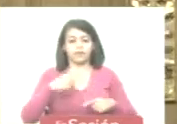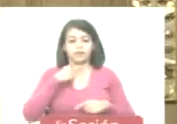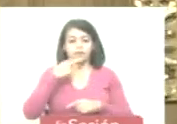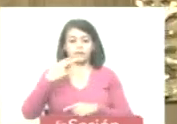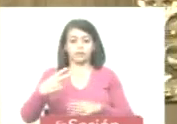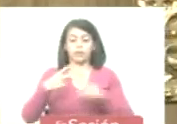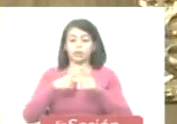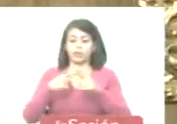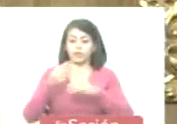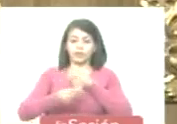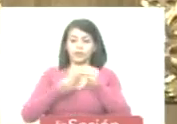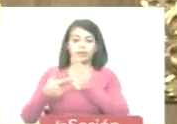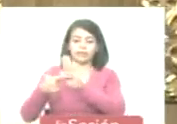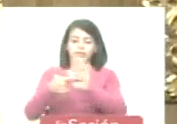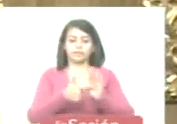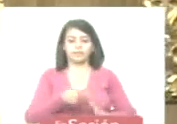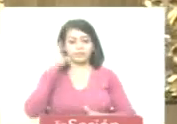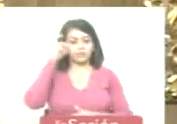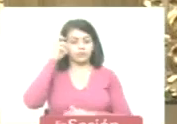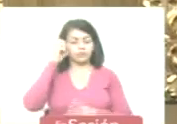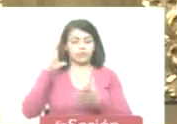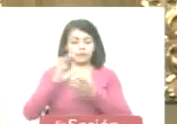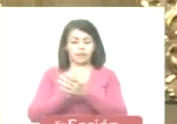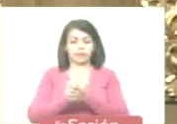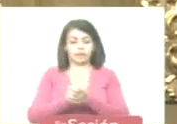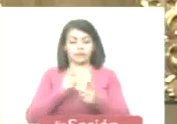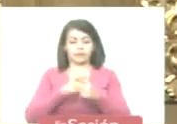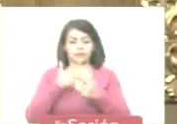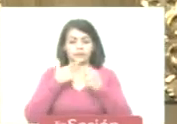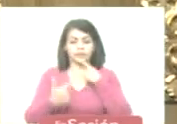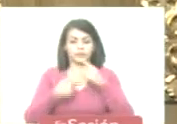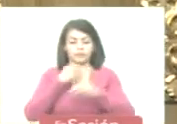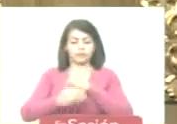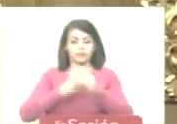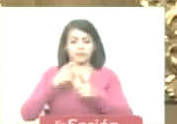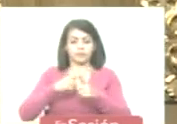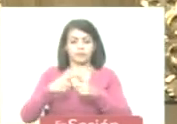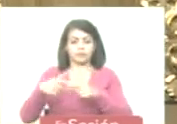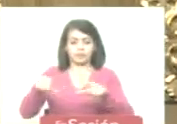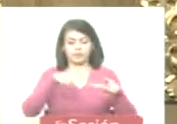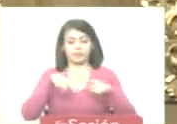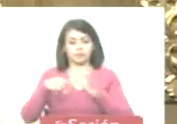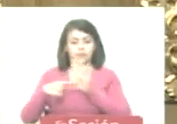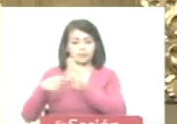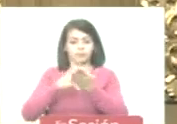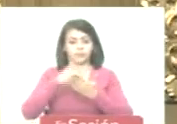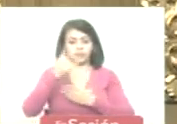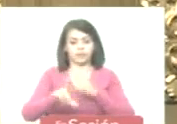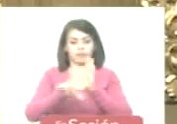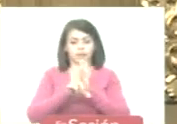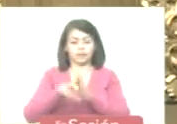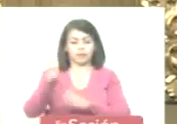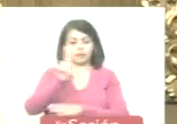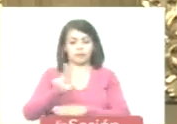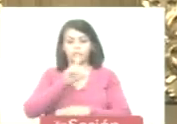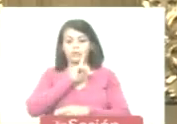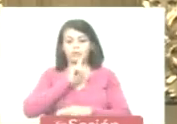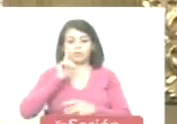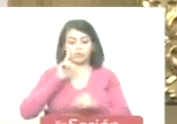grito más hondo, óigasela compañero. Hoy me corresponde presentar el proyecto de ley sobre el uso del